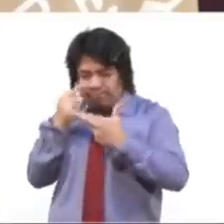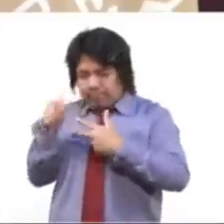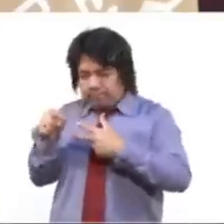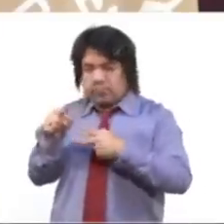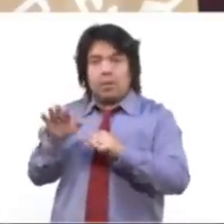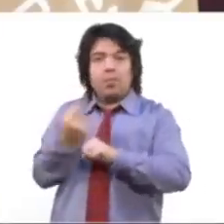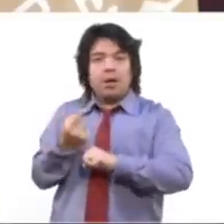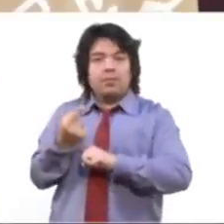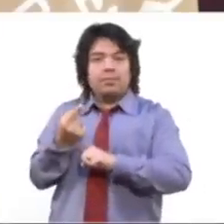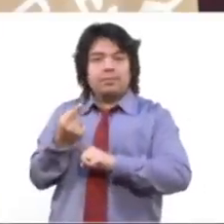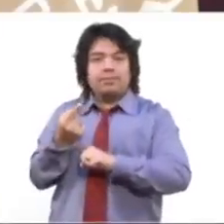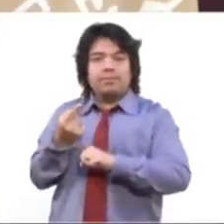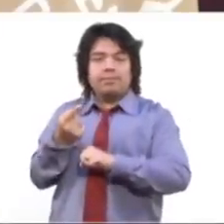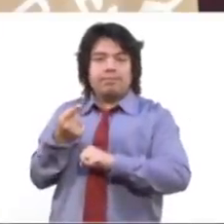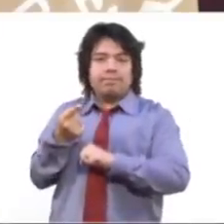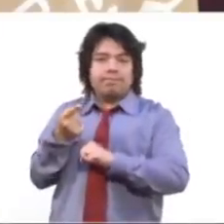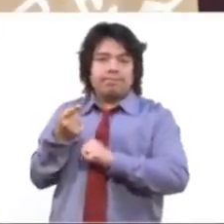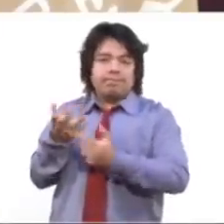para